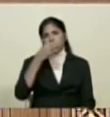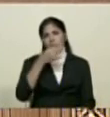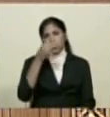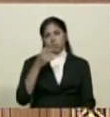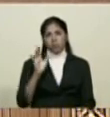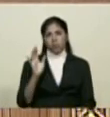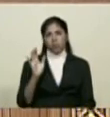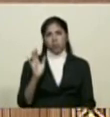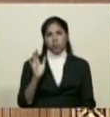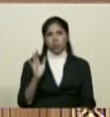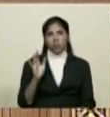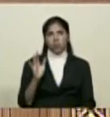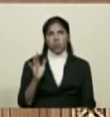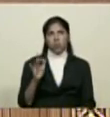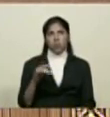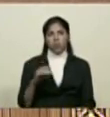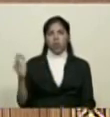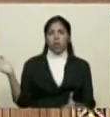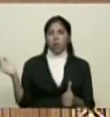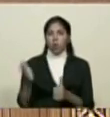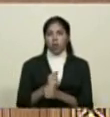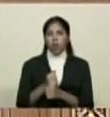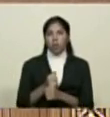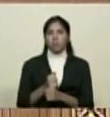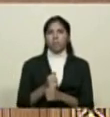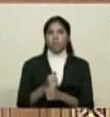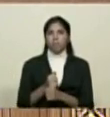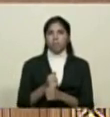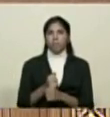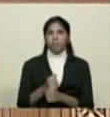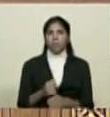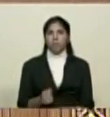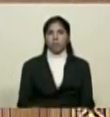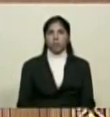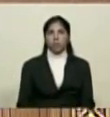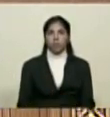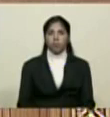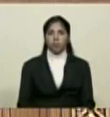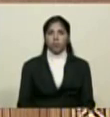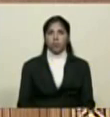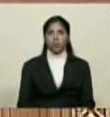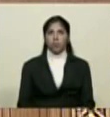ya encontrado allí, aparte de lo que he señalado.